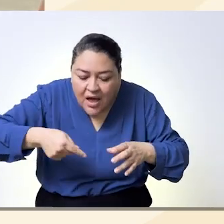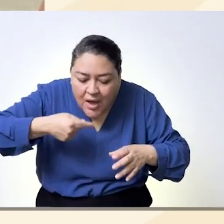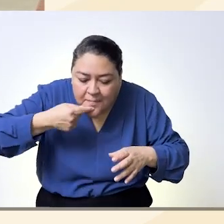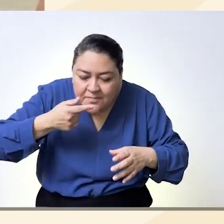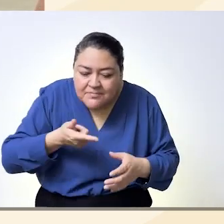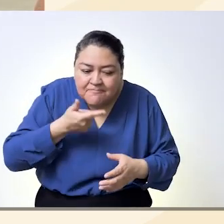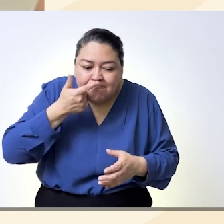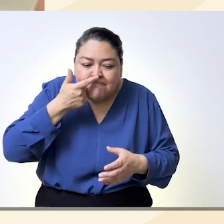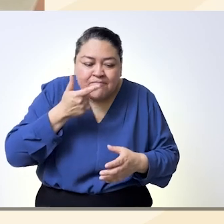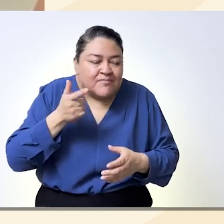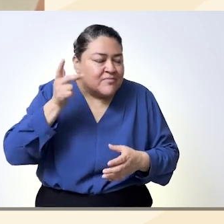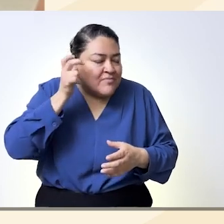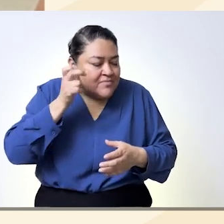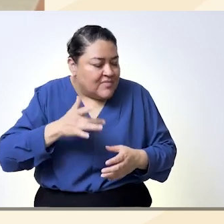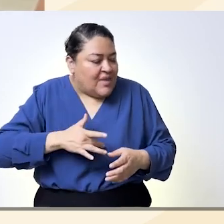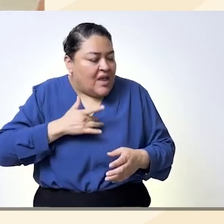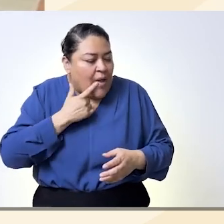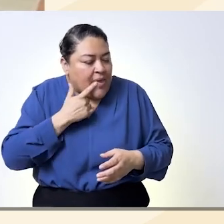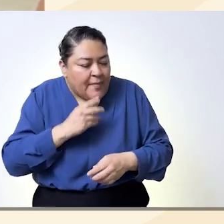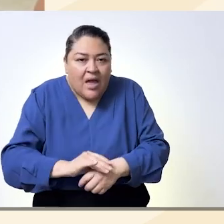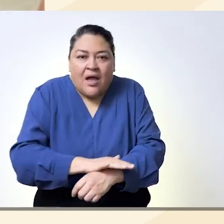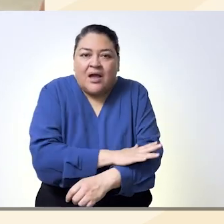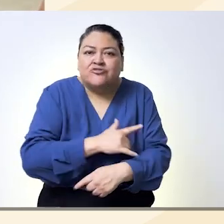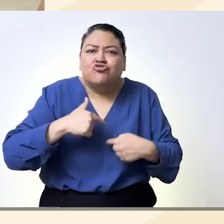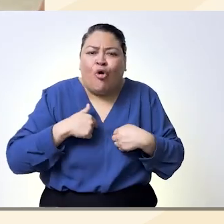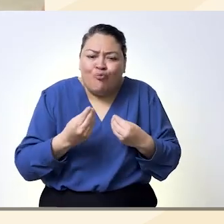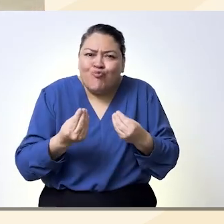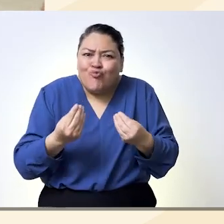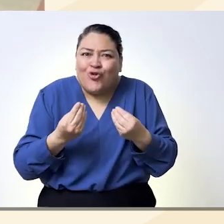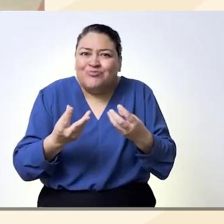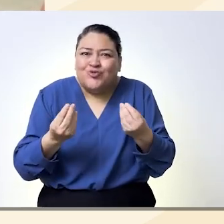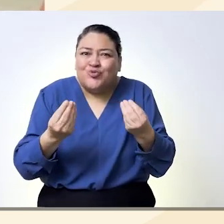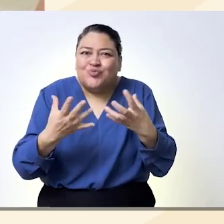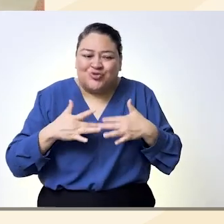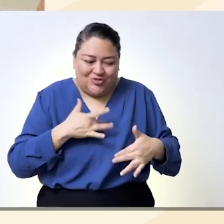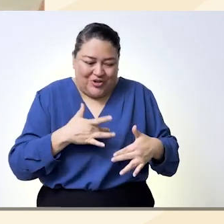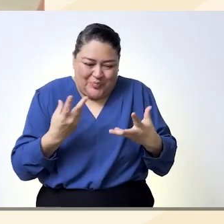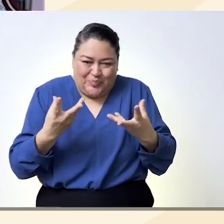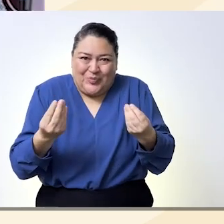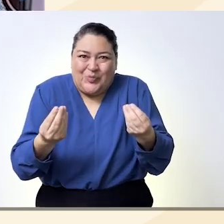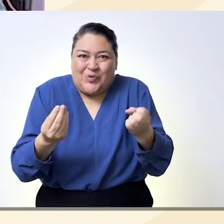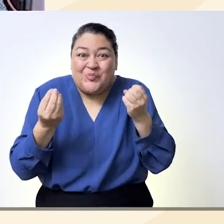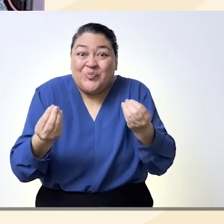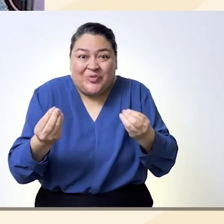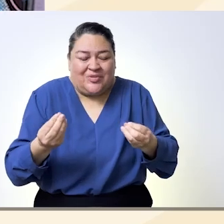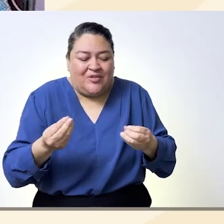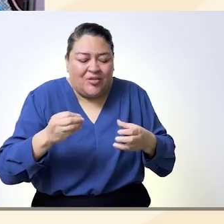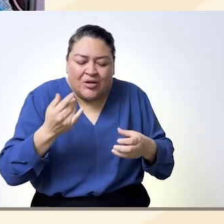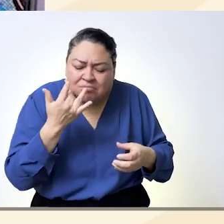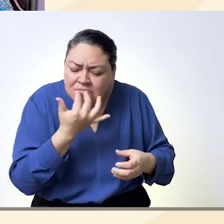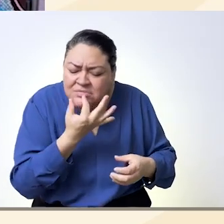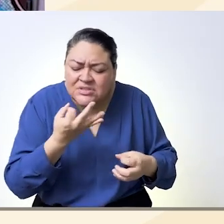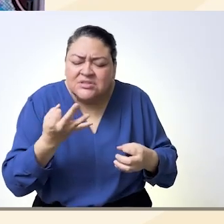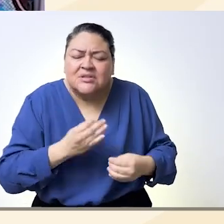sentir mucho más que muchas otras personas. Y aunque nadie me entienda mi trip, para mí es maravilloso porque siento que